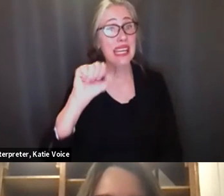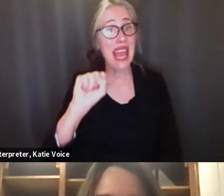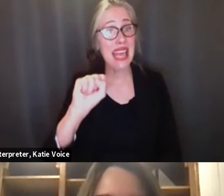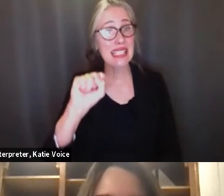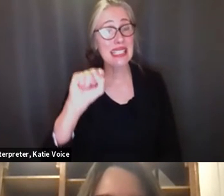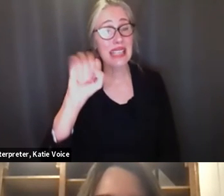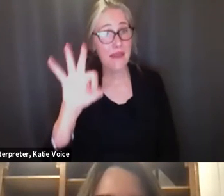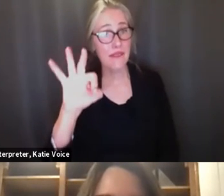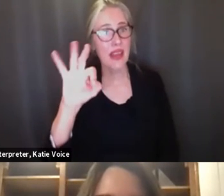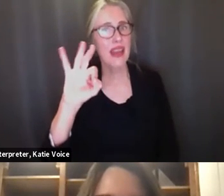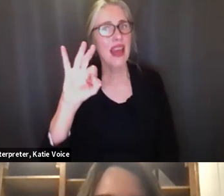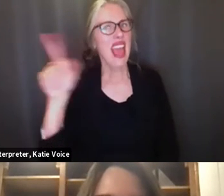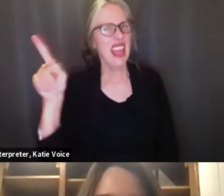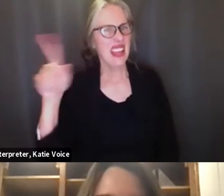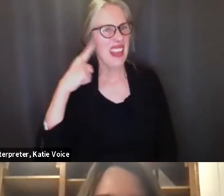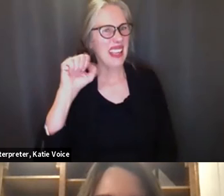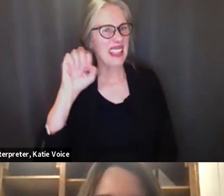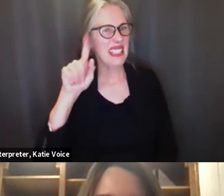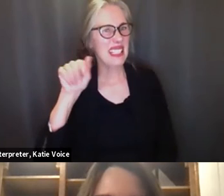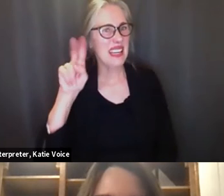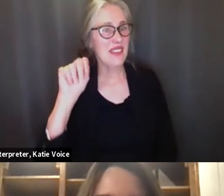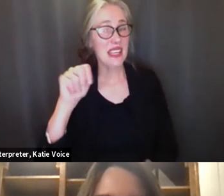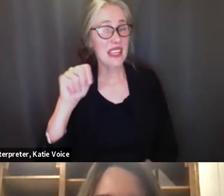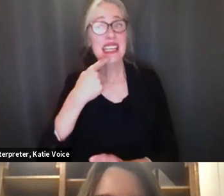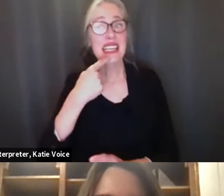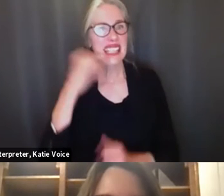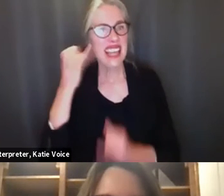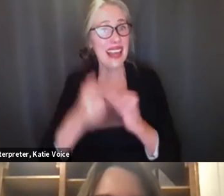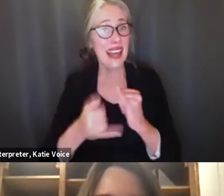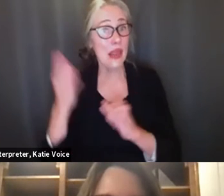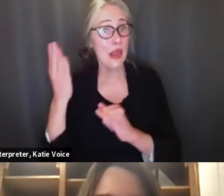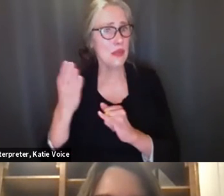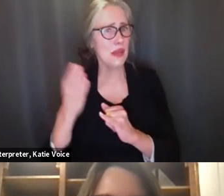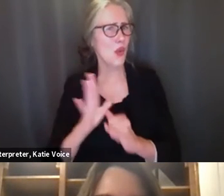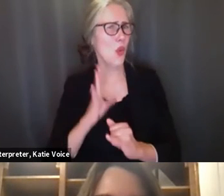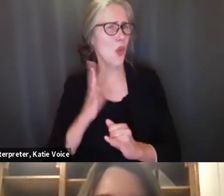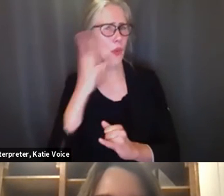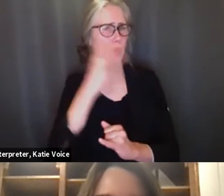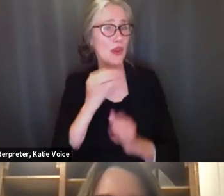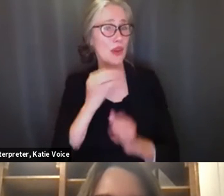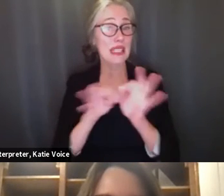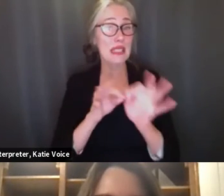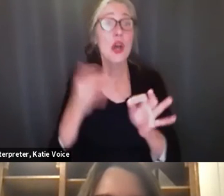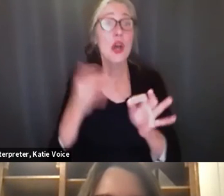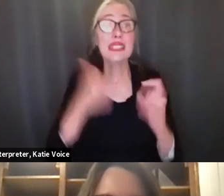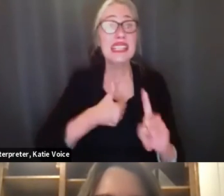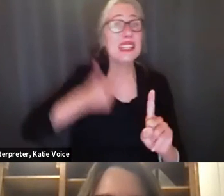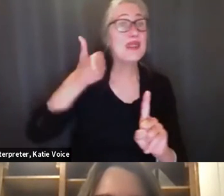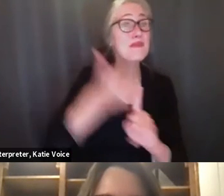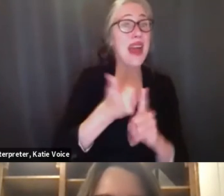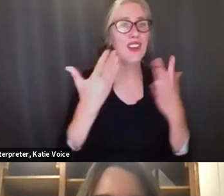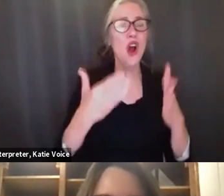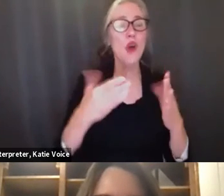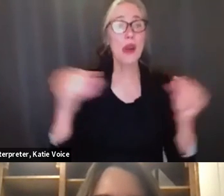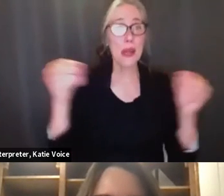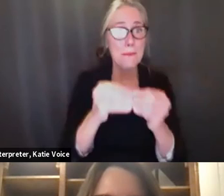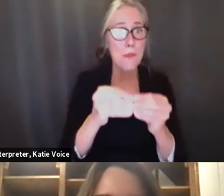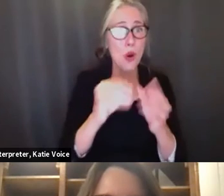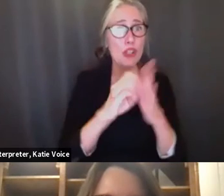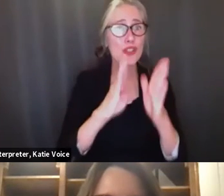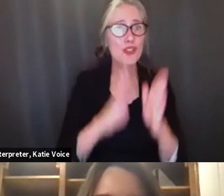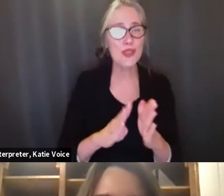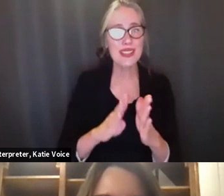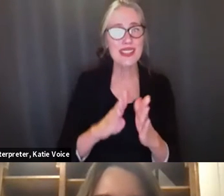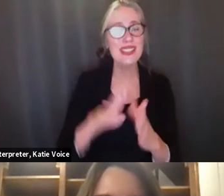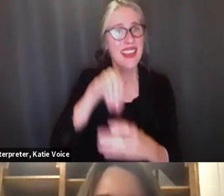los MTSS que Steven mencionó. Ya hemos visto un impacto que esto tiene en la participación de los